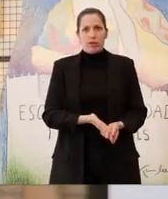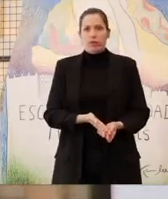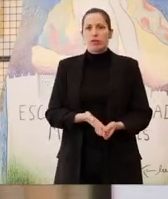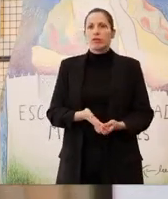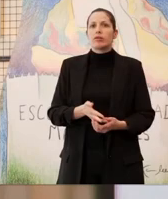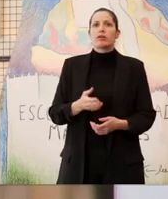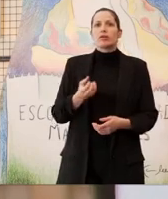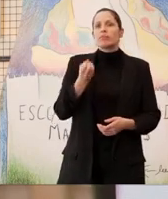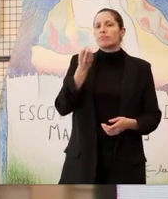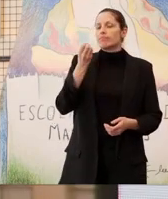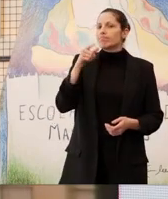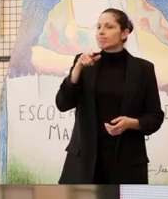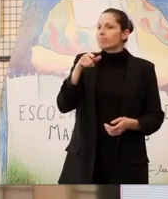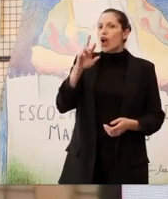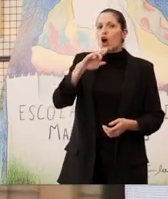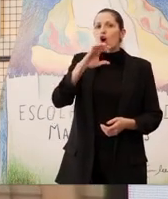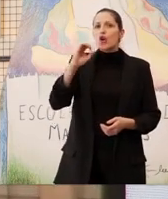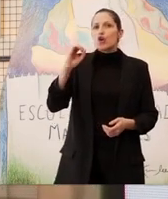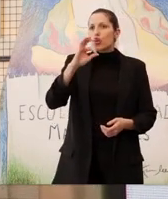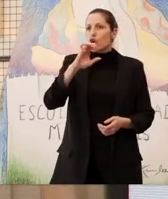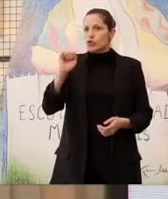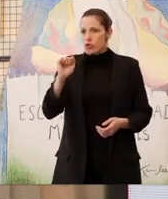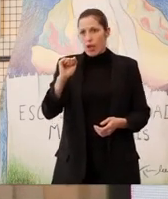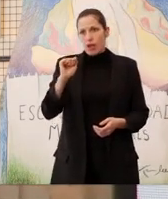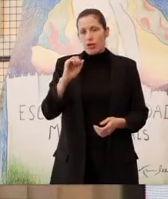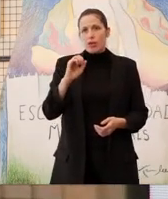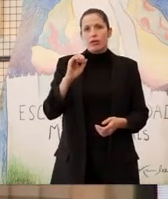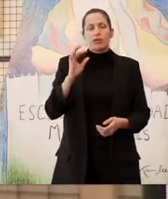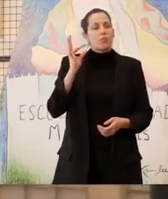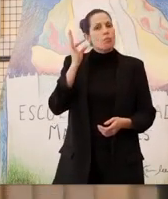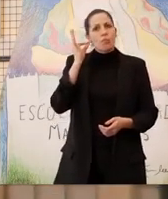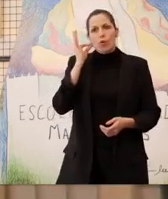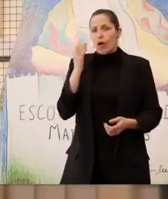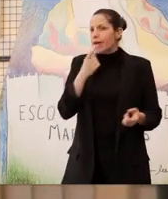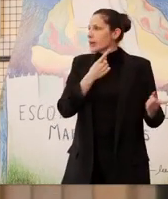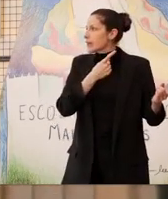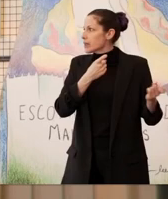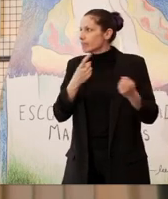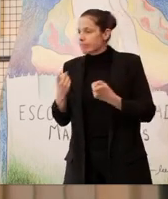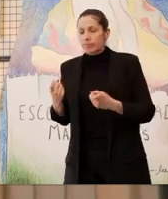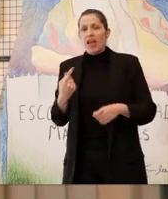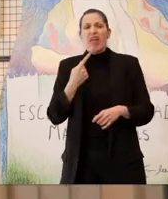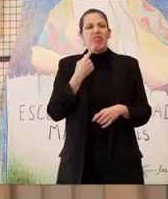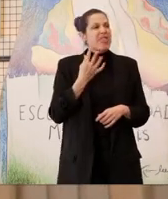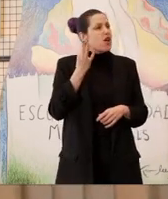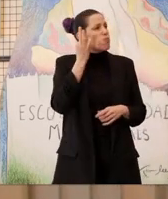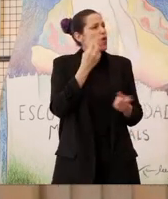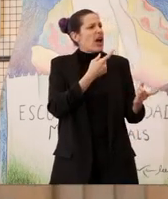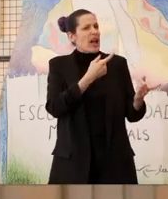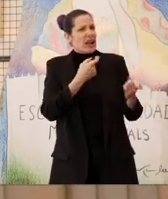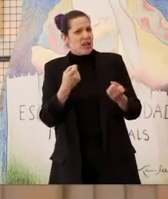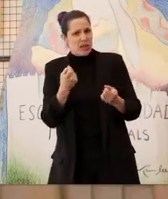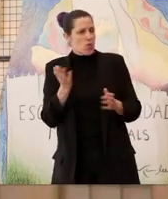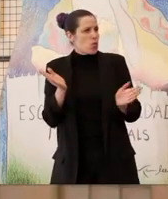alguien imprescindible dicen que no hay que no hay personas imprescindibles no es verdad hay